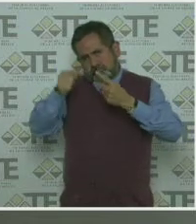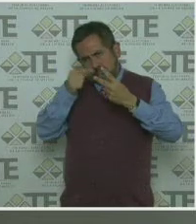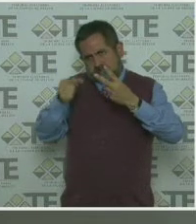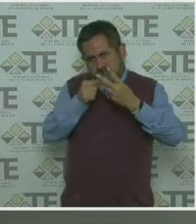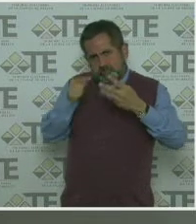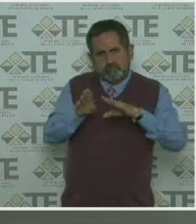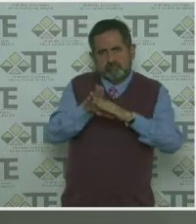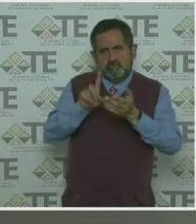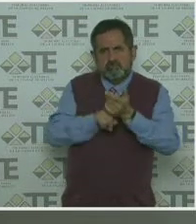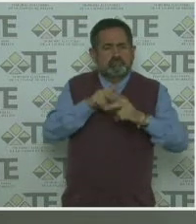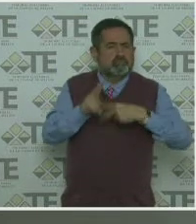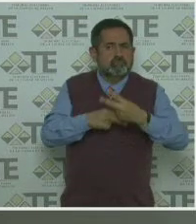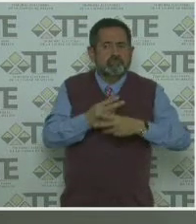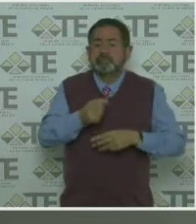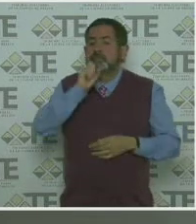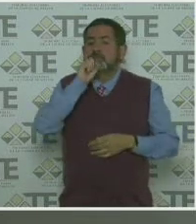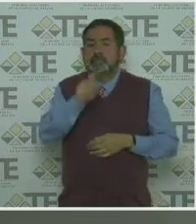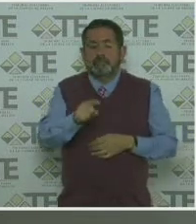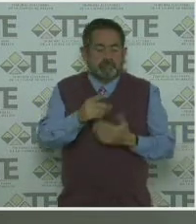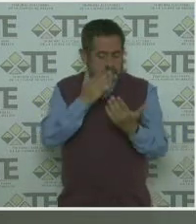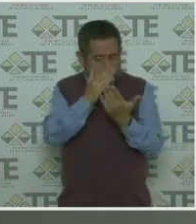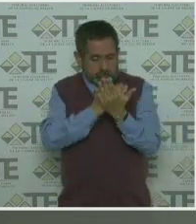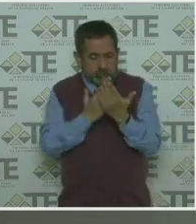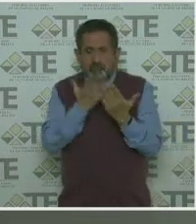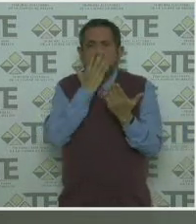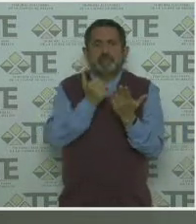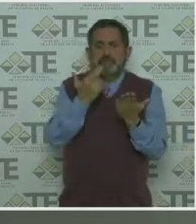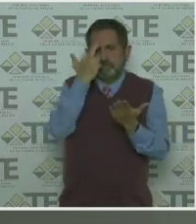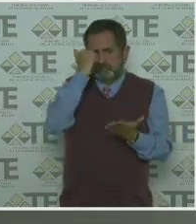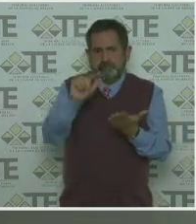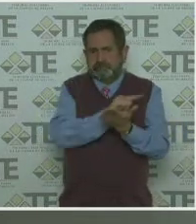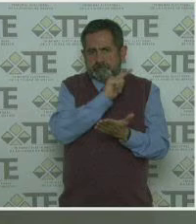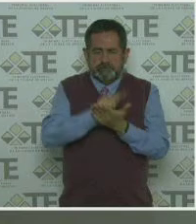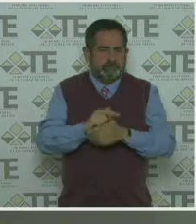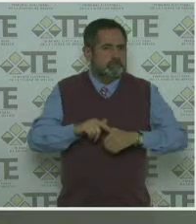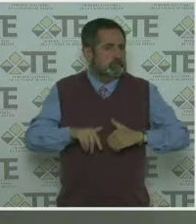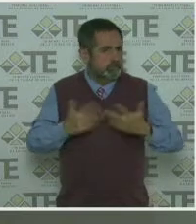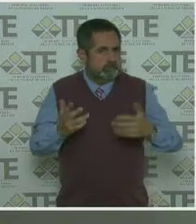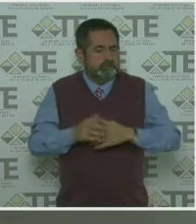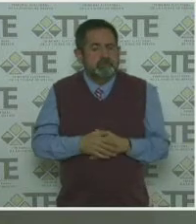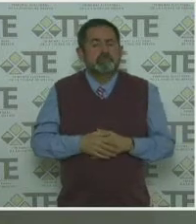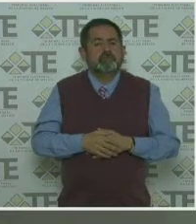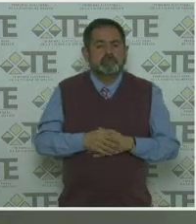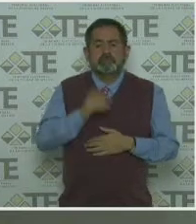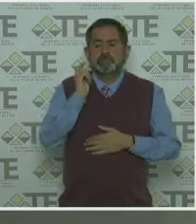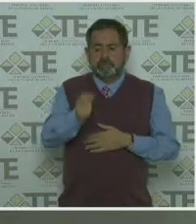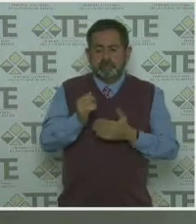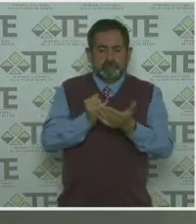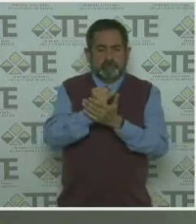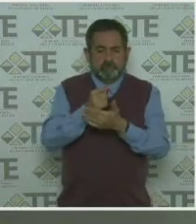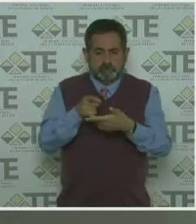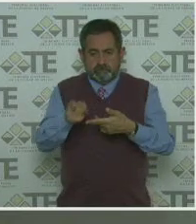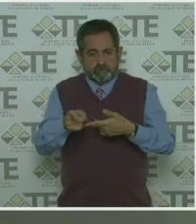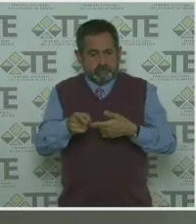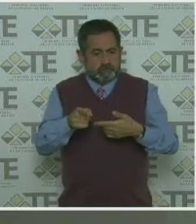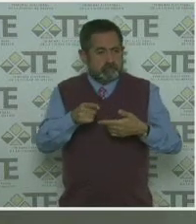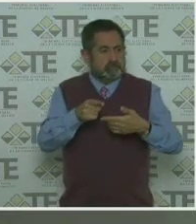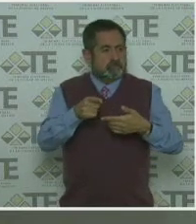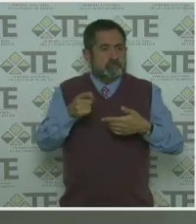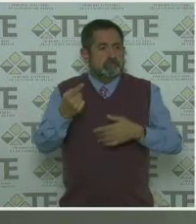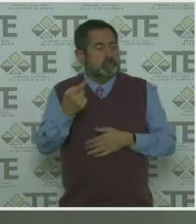justificar su inviabilidad, las mismas no tuvieron sustento legal. En atención a ello, lo procedente es revocar el